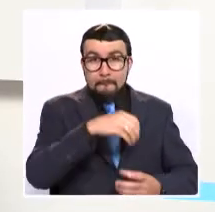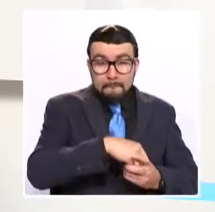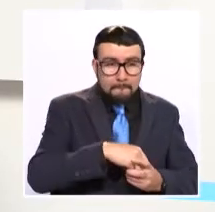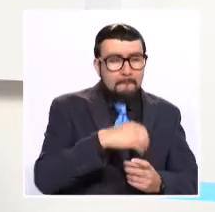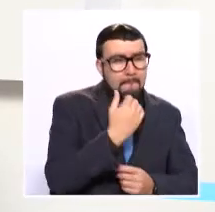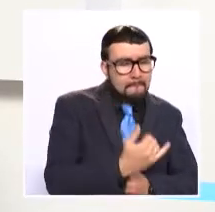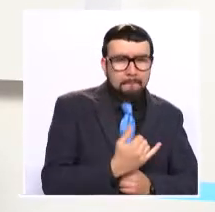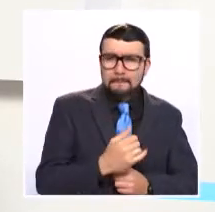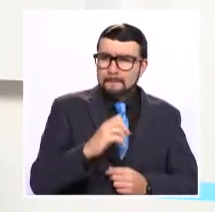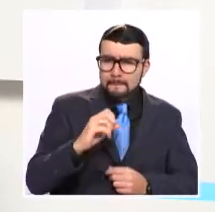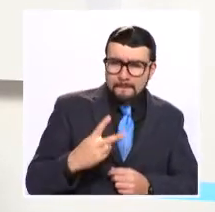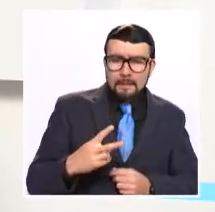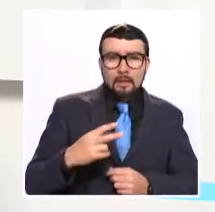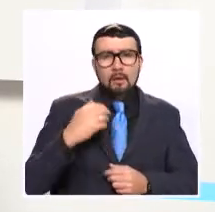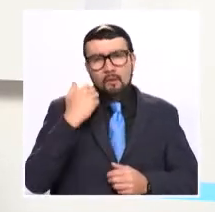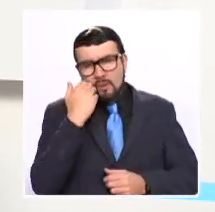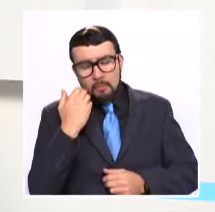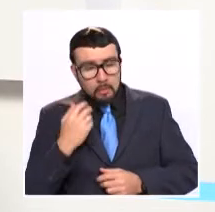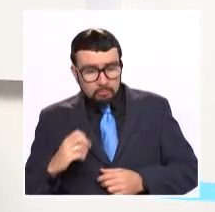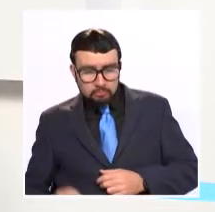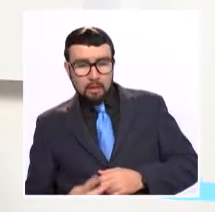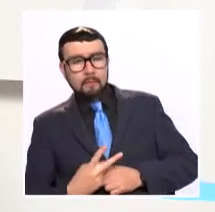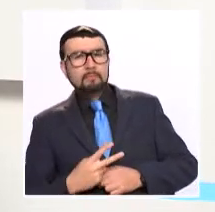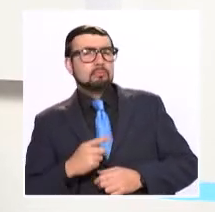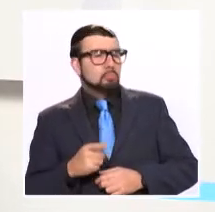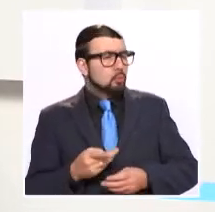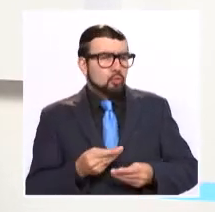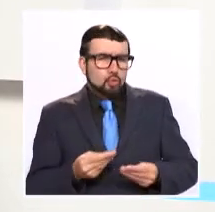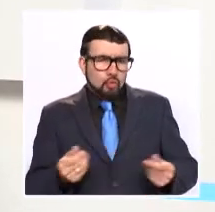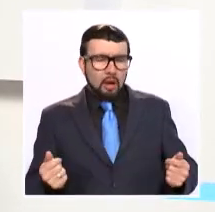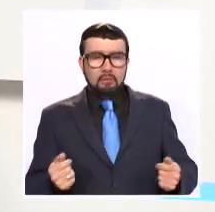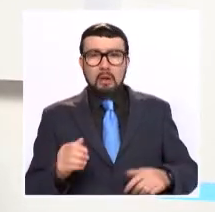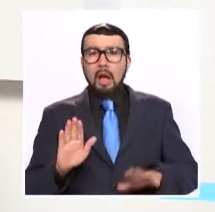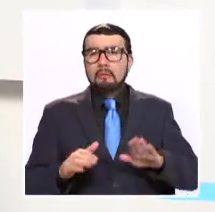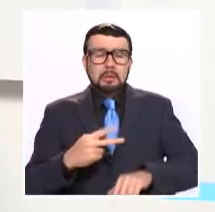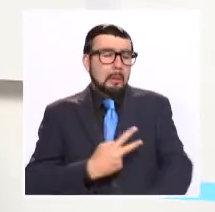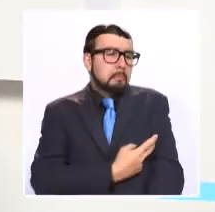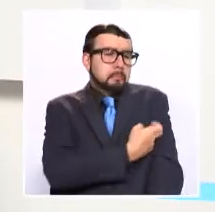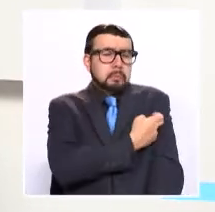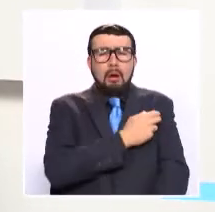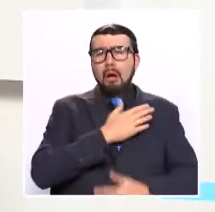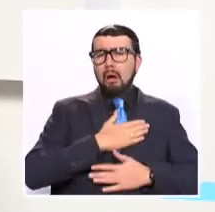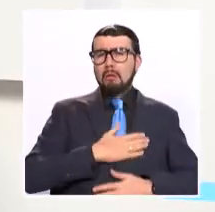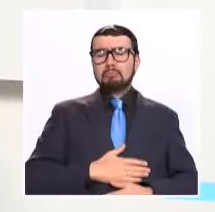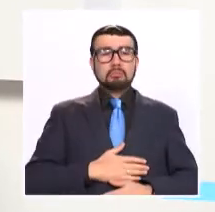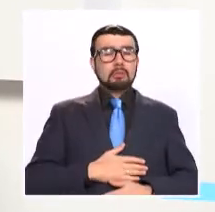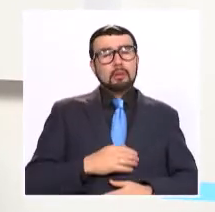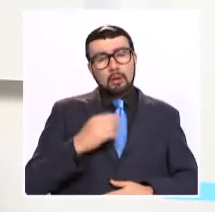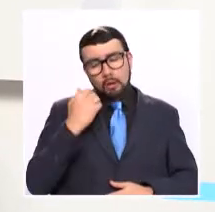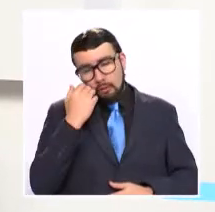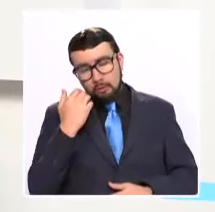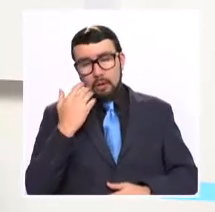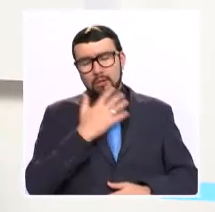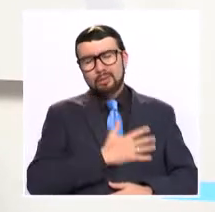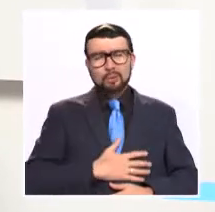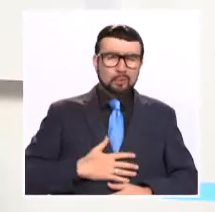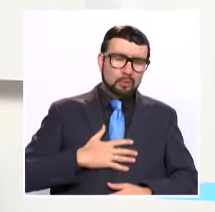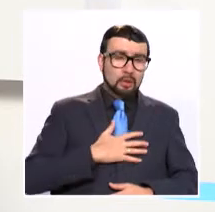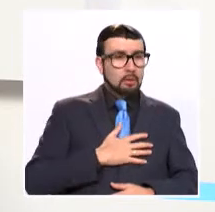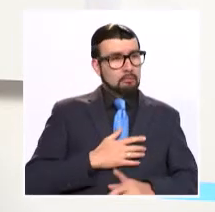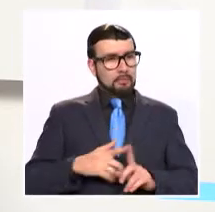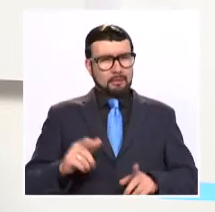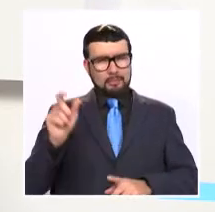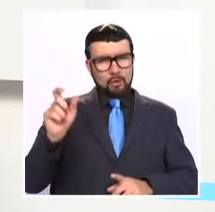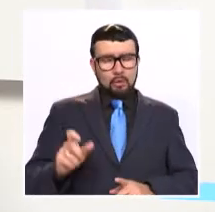secundarias, como lo mencionábamos ahorita, son reacciones muy leves, y pues encontrar a estos casos en los que las personas tienen compromisos